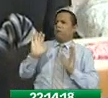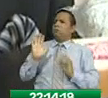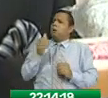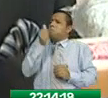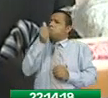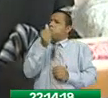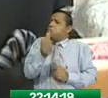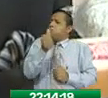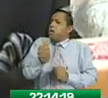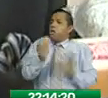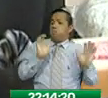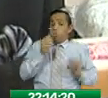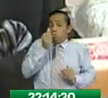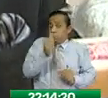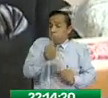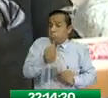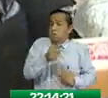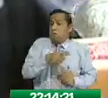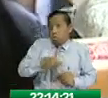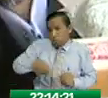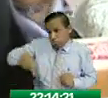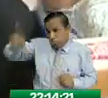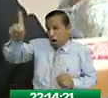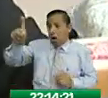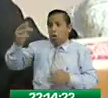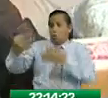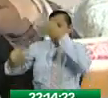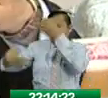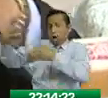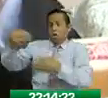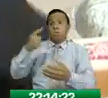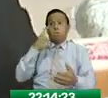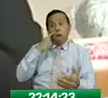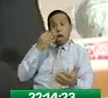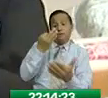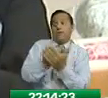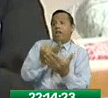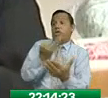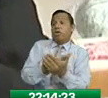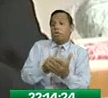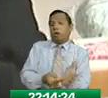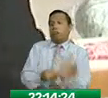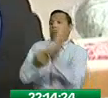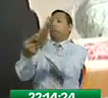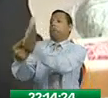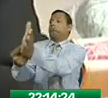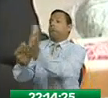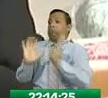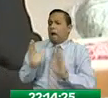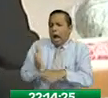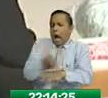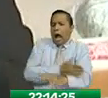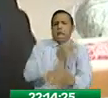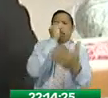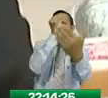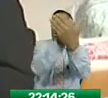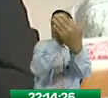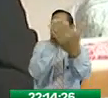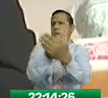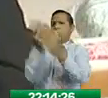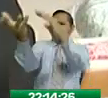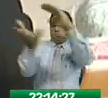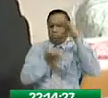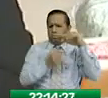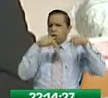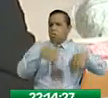el quien se va a presentar con toda la documentación de cómo le importó, a quién le importó, cómo la trajo al